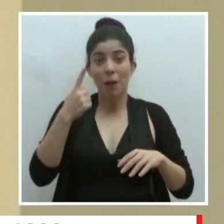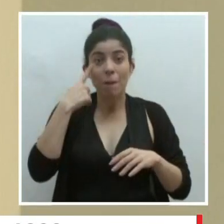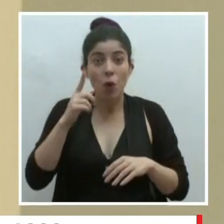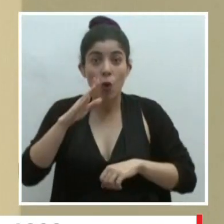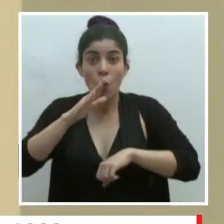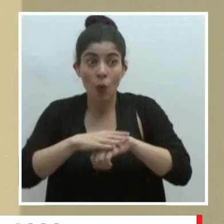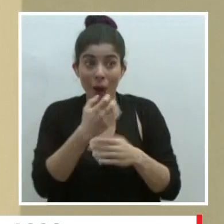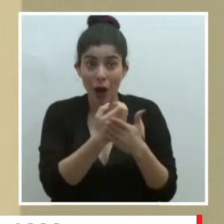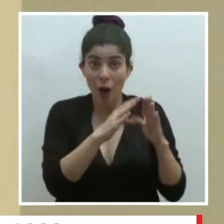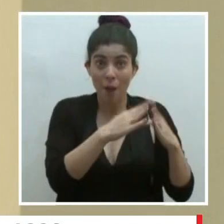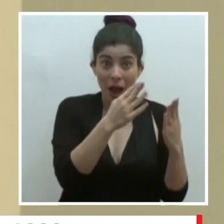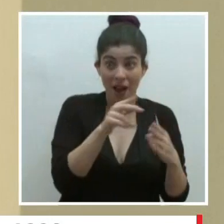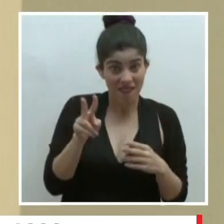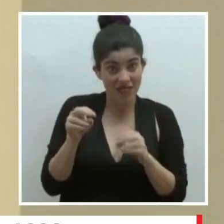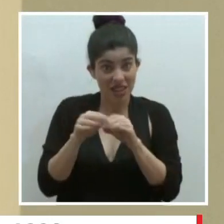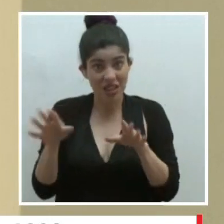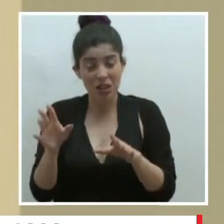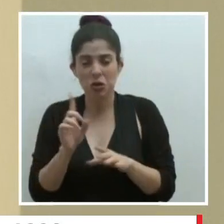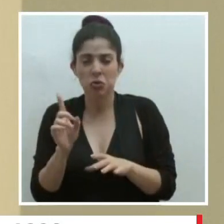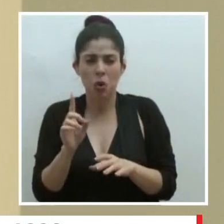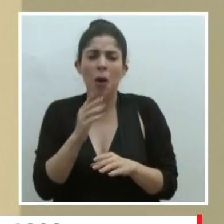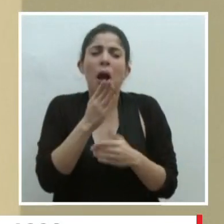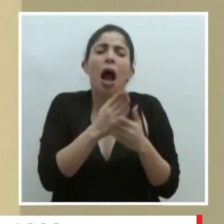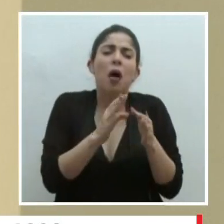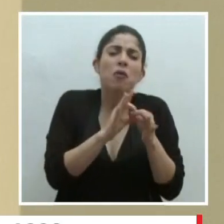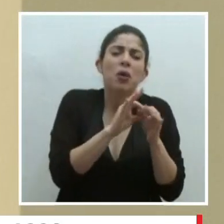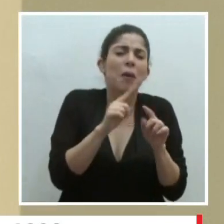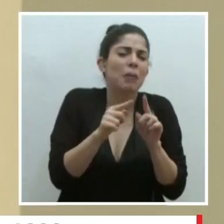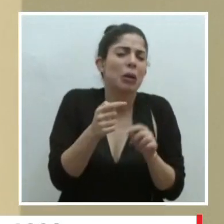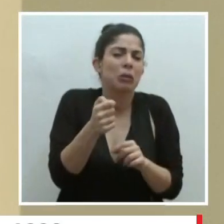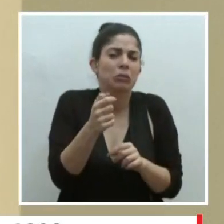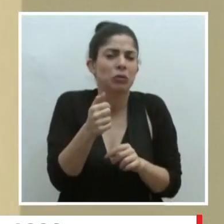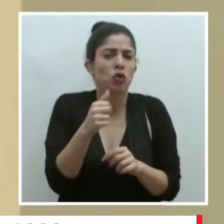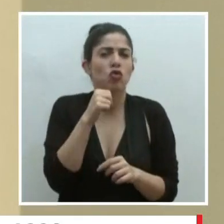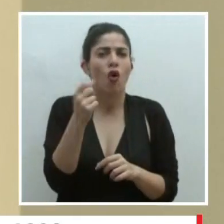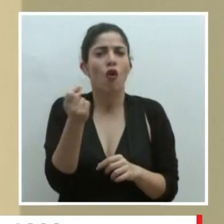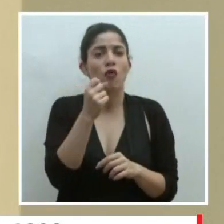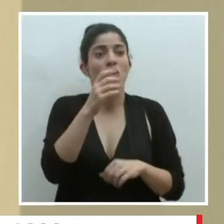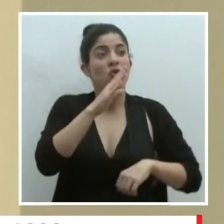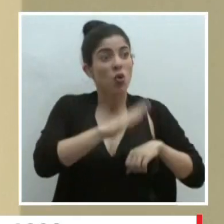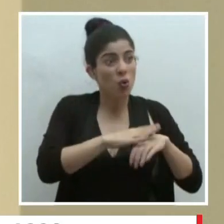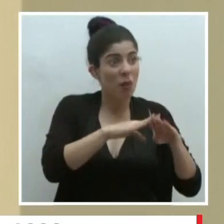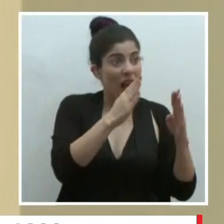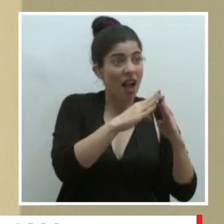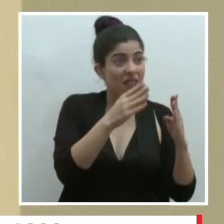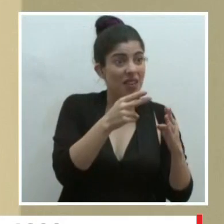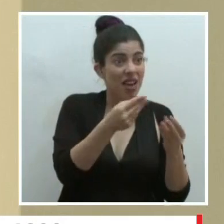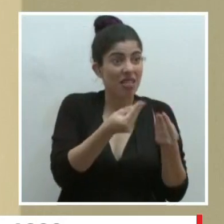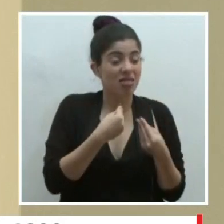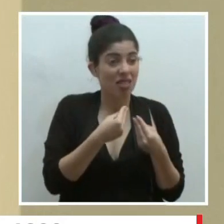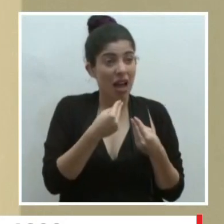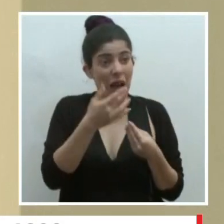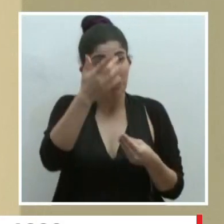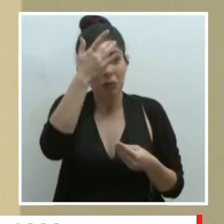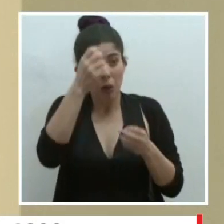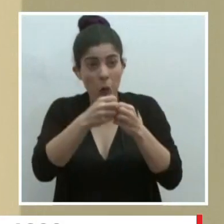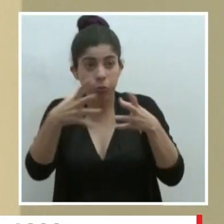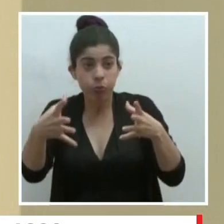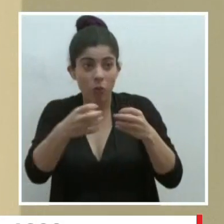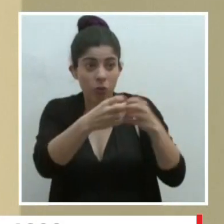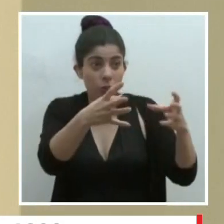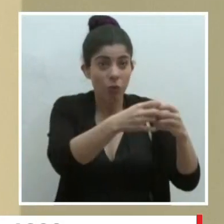apertura económica. Obviamente pues puede haber alguna relación, pero no ha sido una detección importante que hayamos tenido clústeres en medio de las